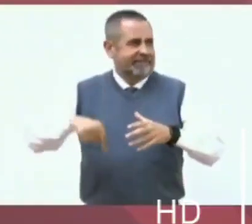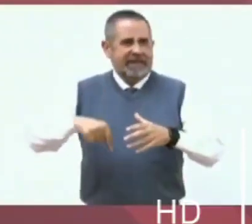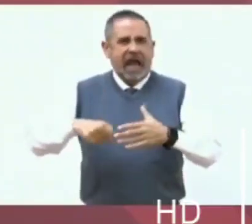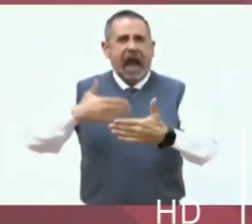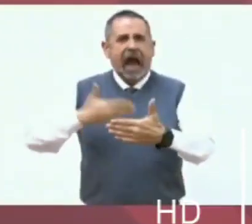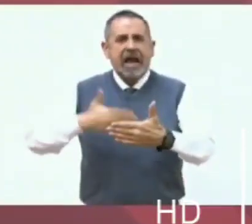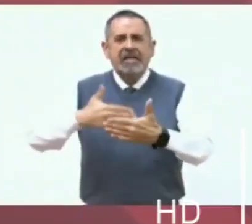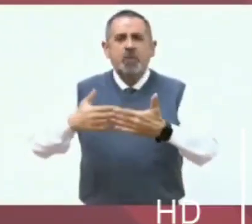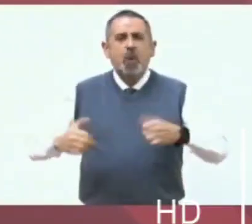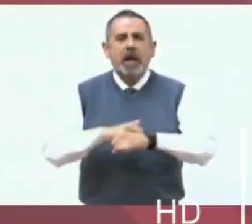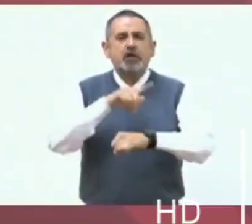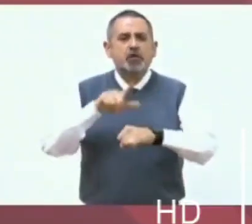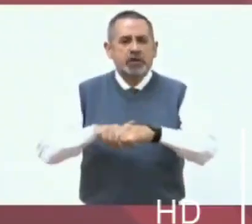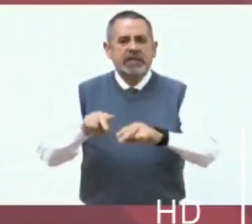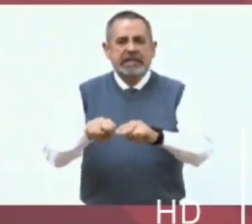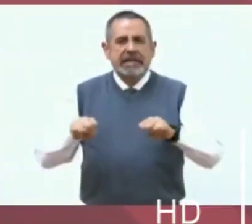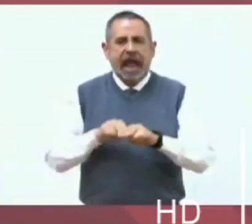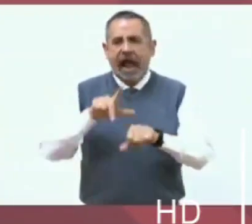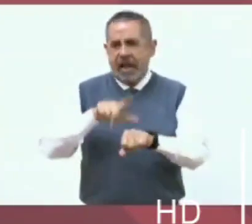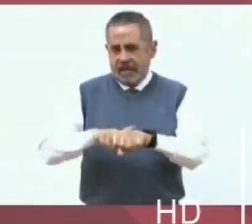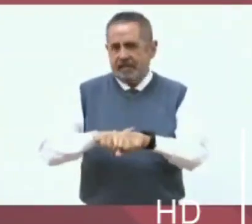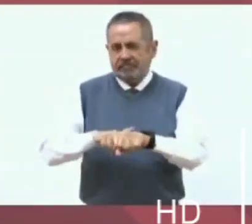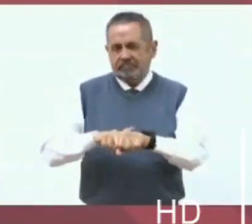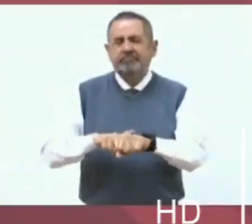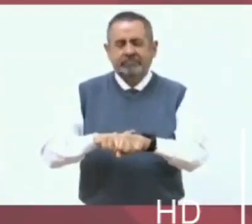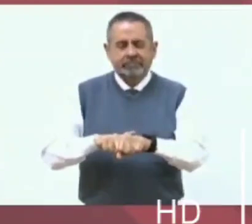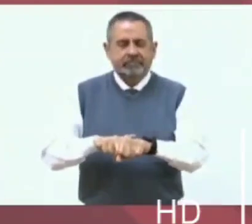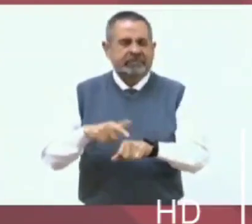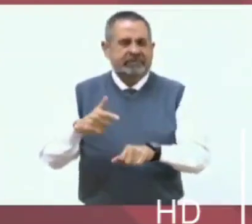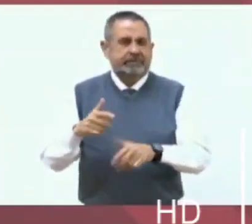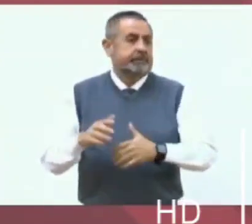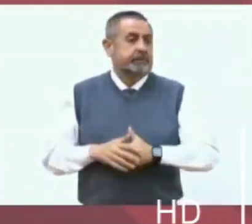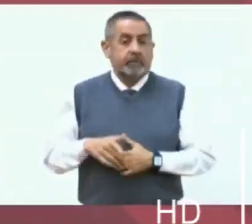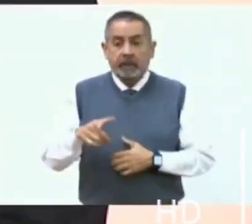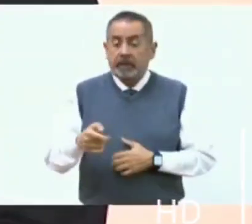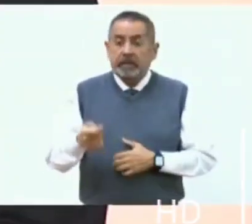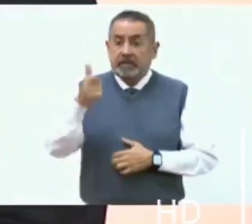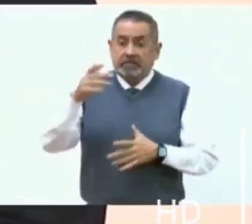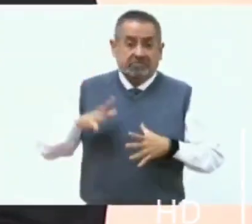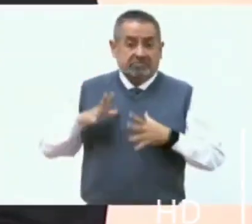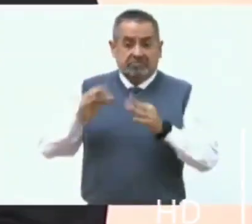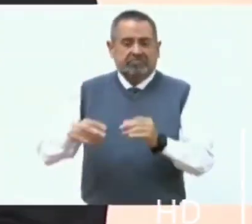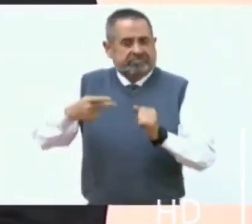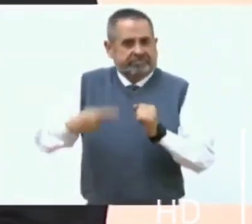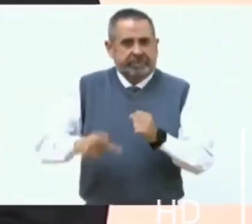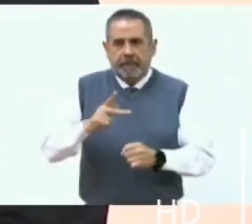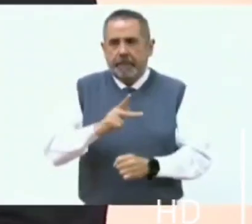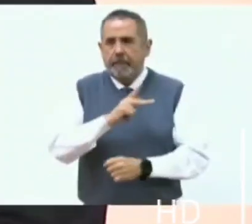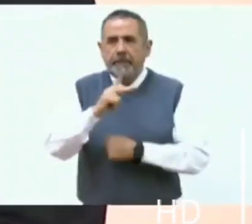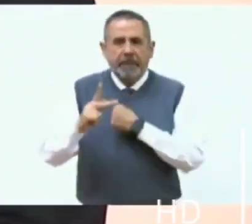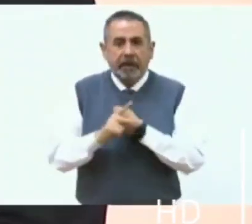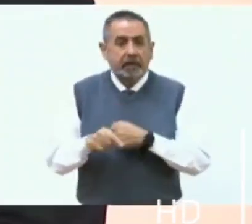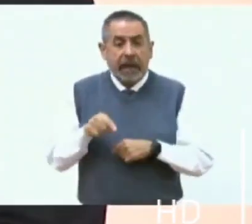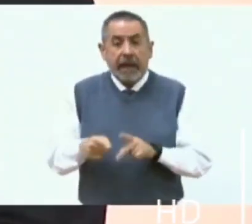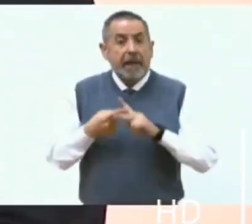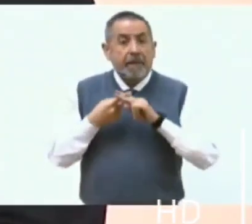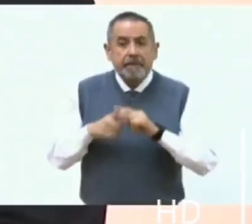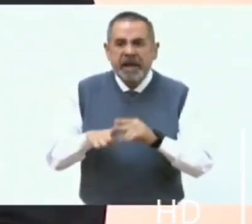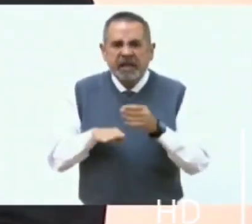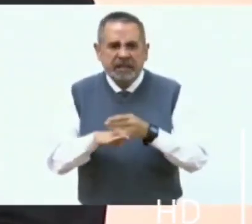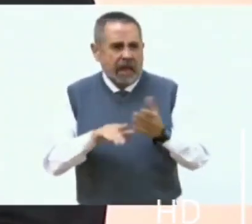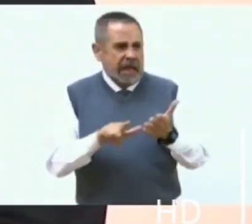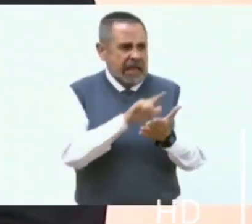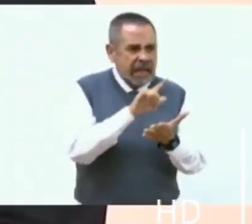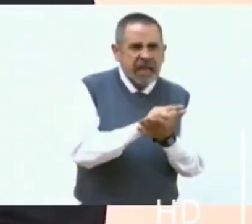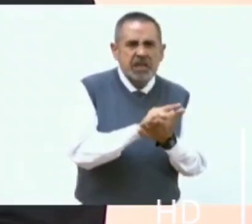Aquel momento formaba parte de la primera gran transformación de nuestra patria. Se estaban creando las bases jurídicas